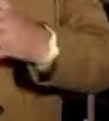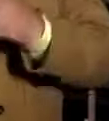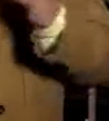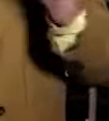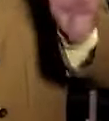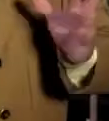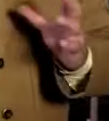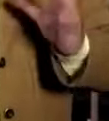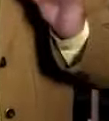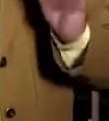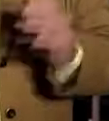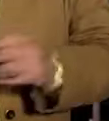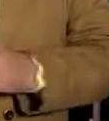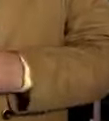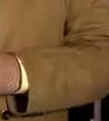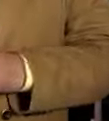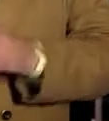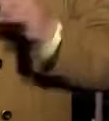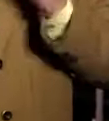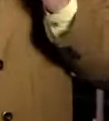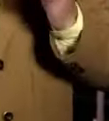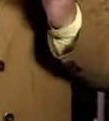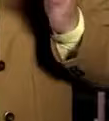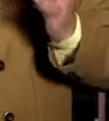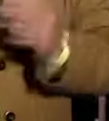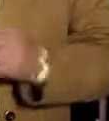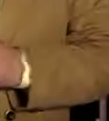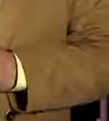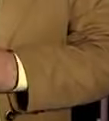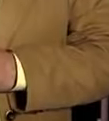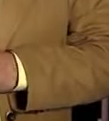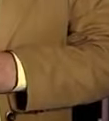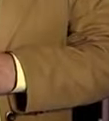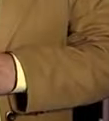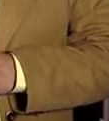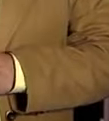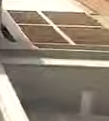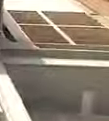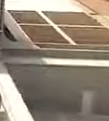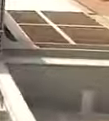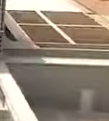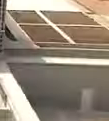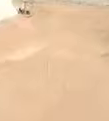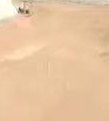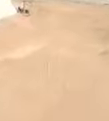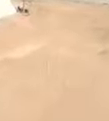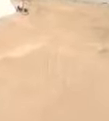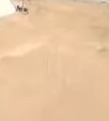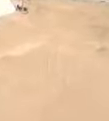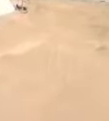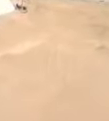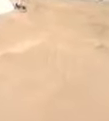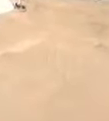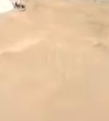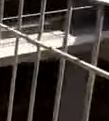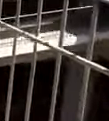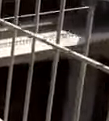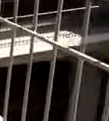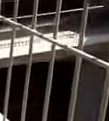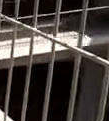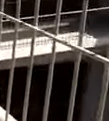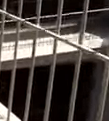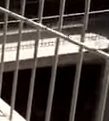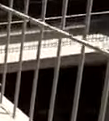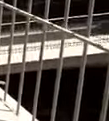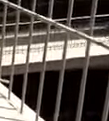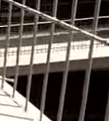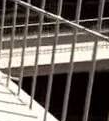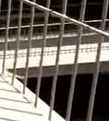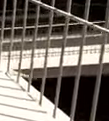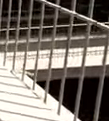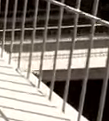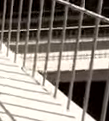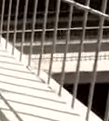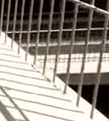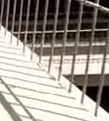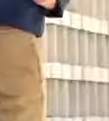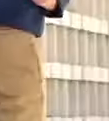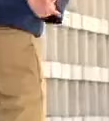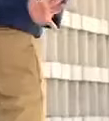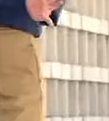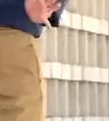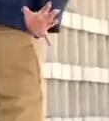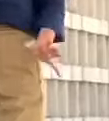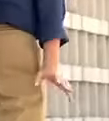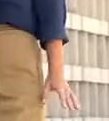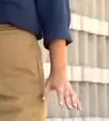países. Latinoamérica y Europa están mirando al Perú por esto. Sus instalaciones y exposiciones provocarán el orgullo de